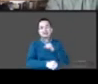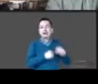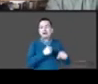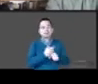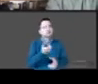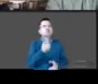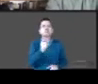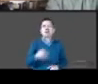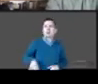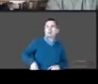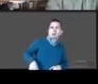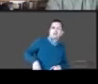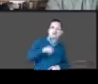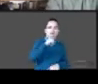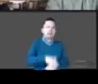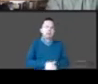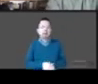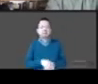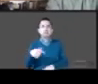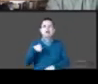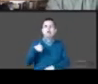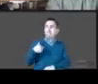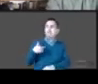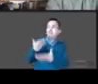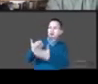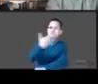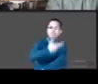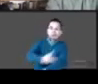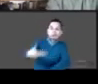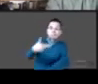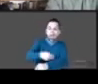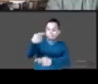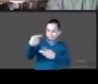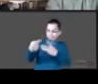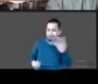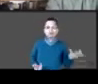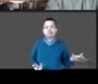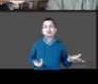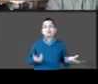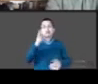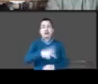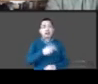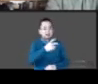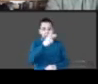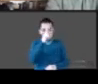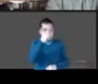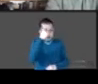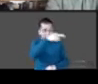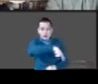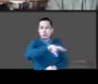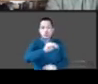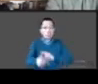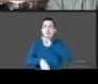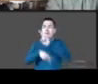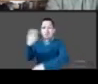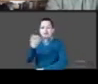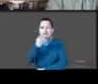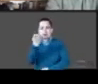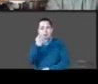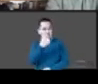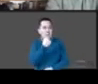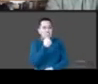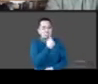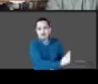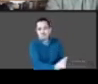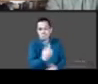actitud requisitos para entrar a la escuela es la variable de mayor peso para que no asistan a la escuela nuestras niñas niños y adolescentes